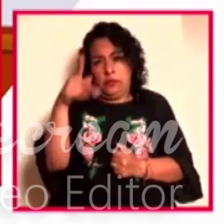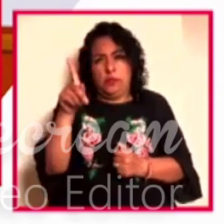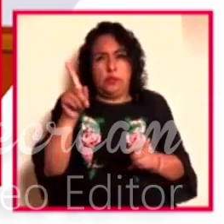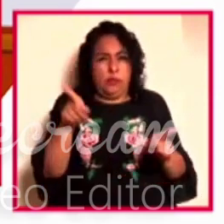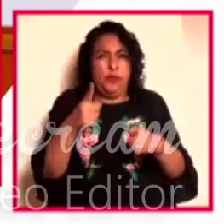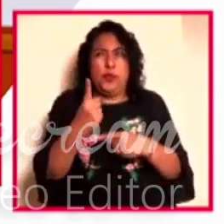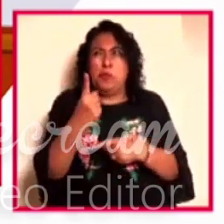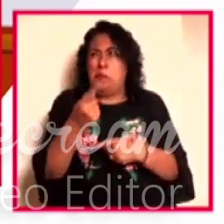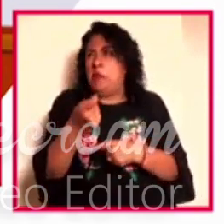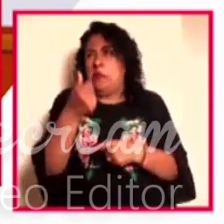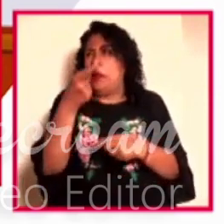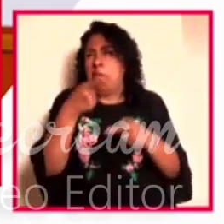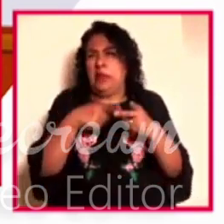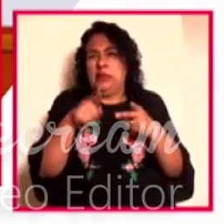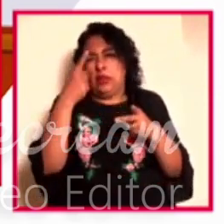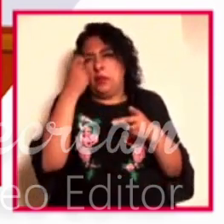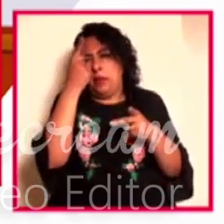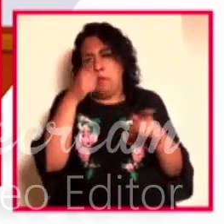una de sus primeras piezas